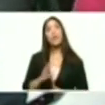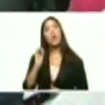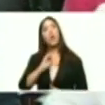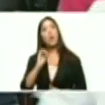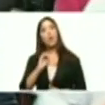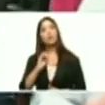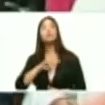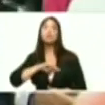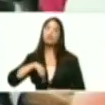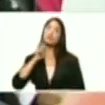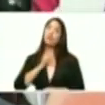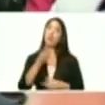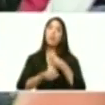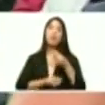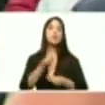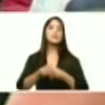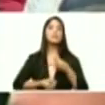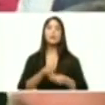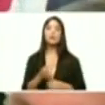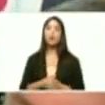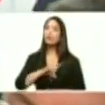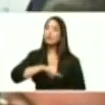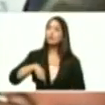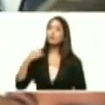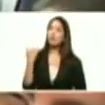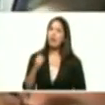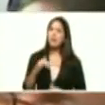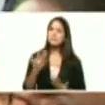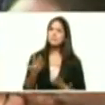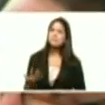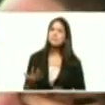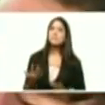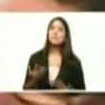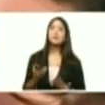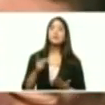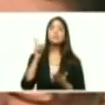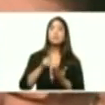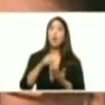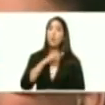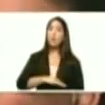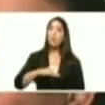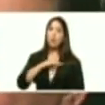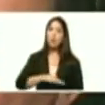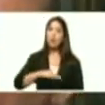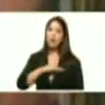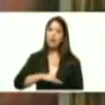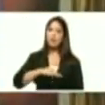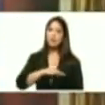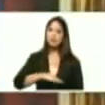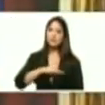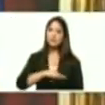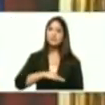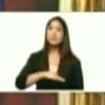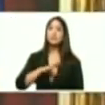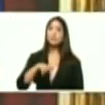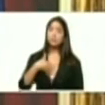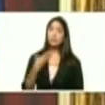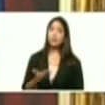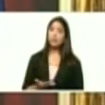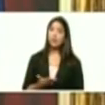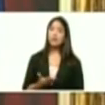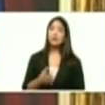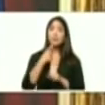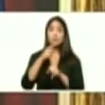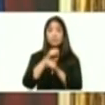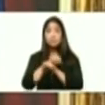hacemos nosotros, nosotros tenemos, no sólo, el patrimonio moral, de haber sido, los